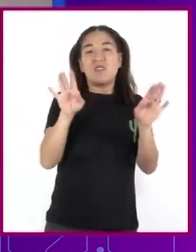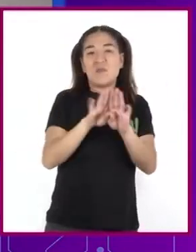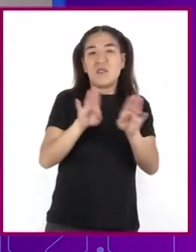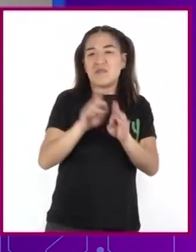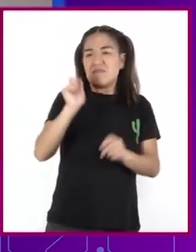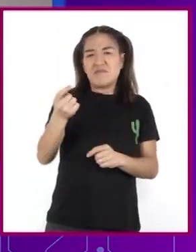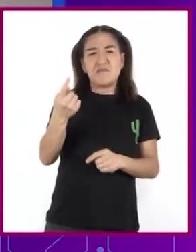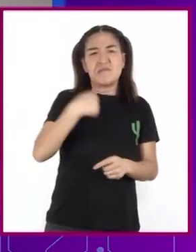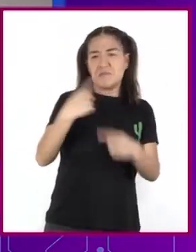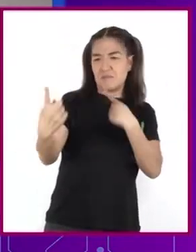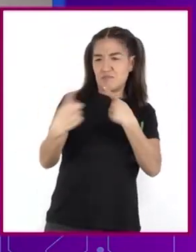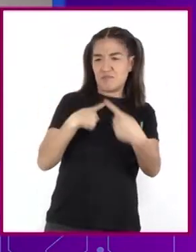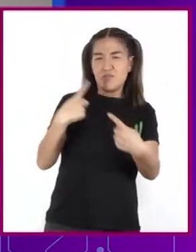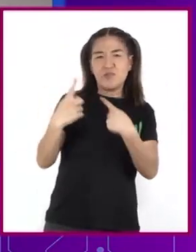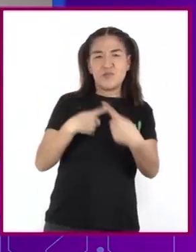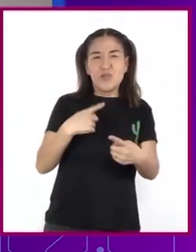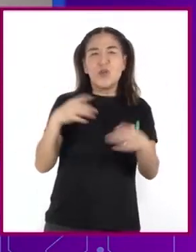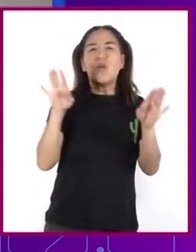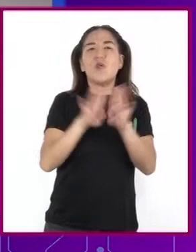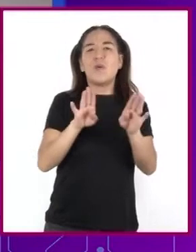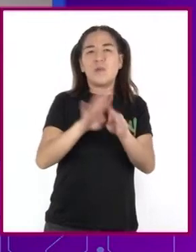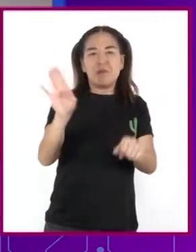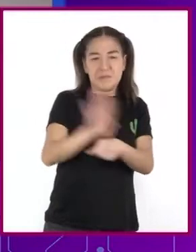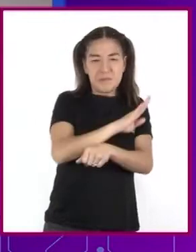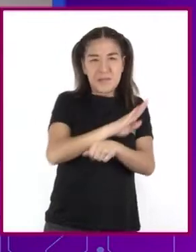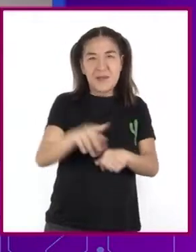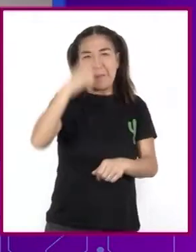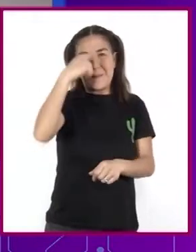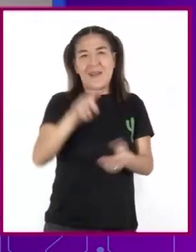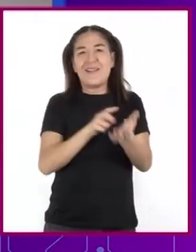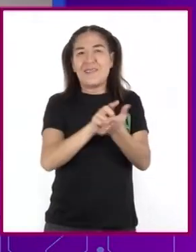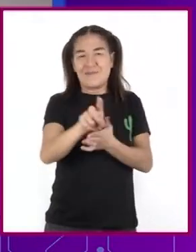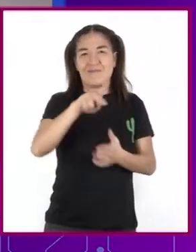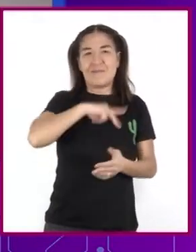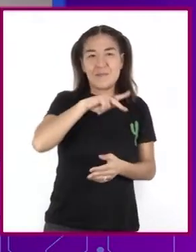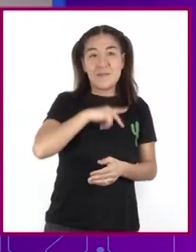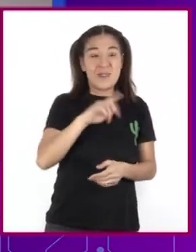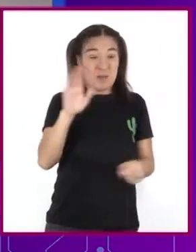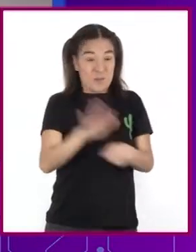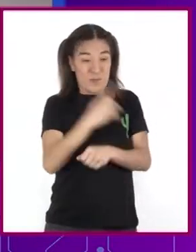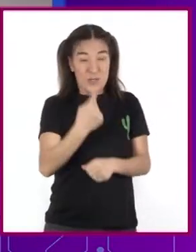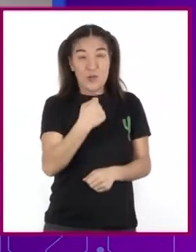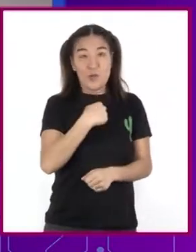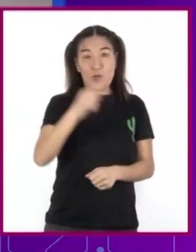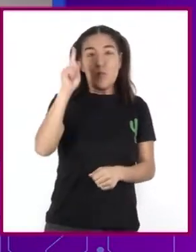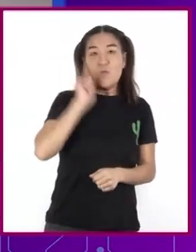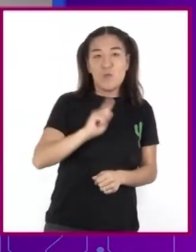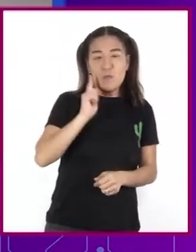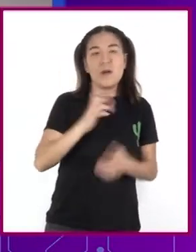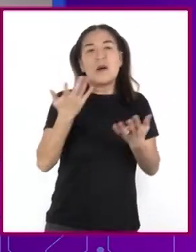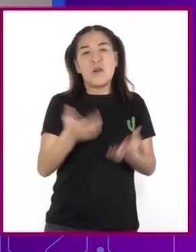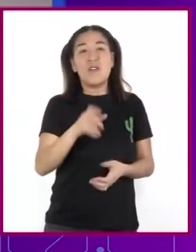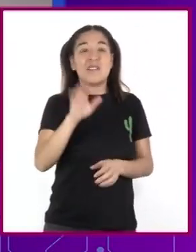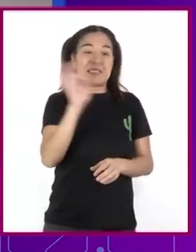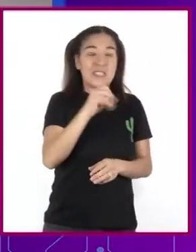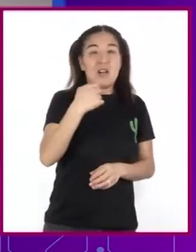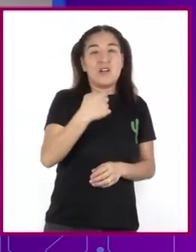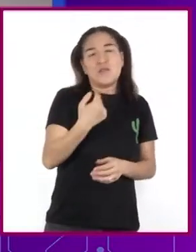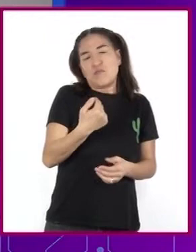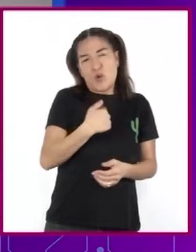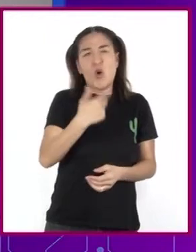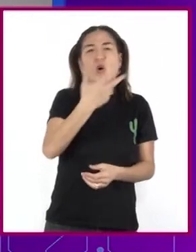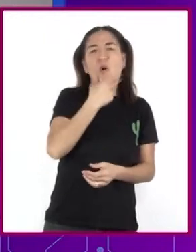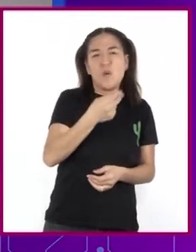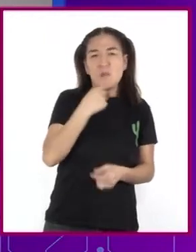de cierto goce de beneficios o de derechos solo por el hecho de ser mujer o por el hecho de ser hombre,